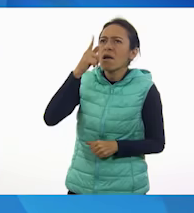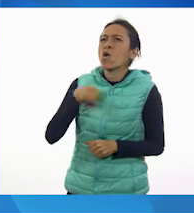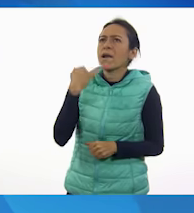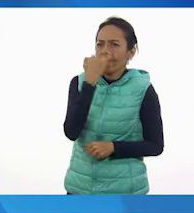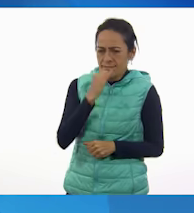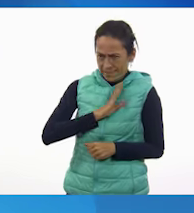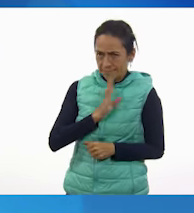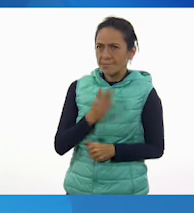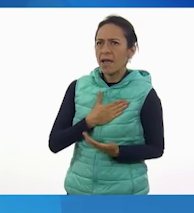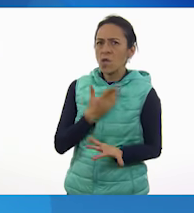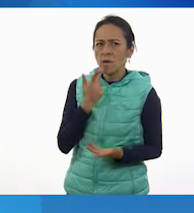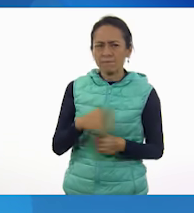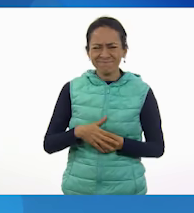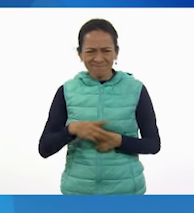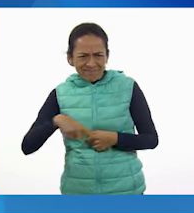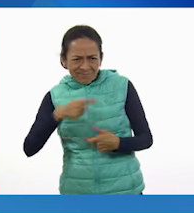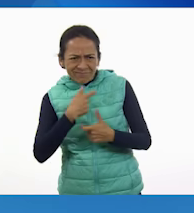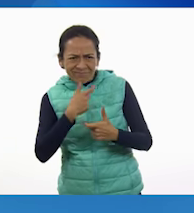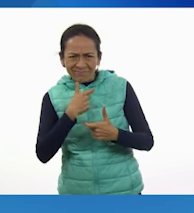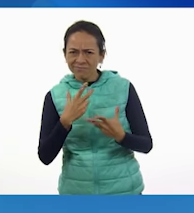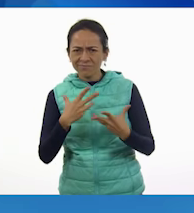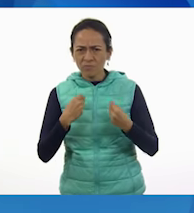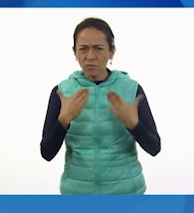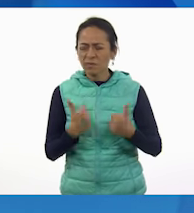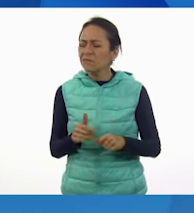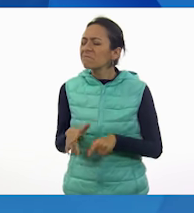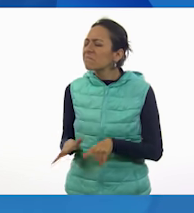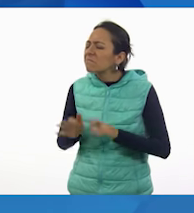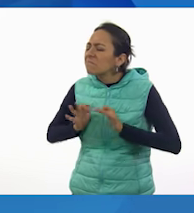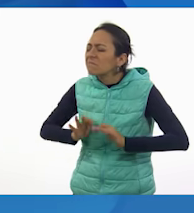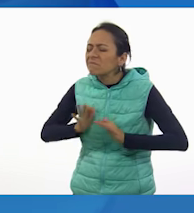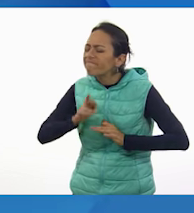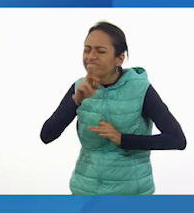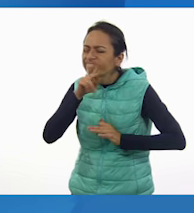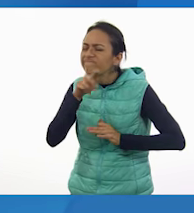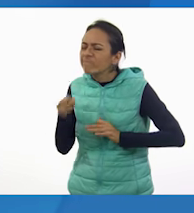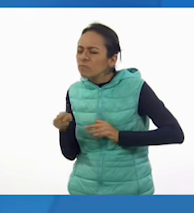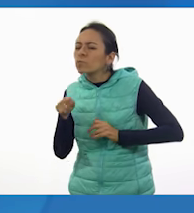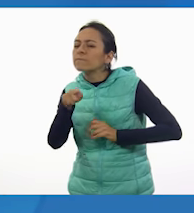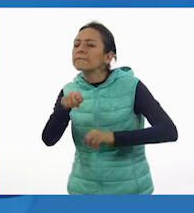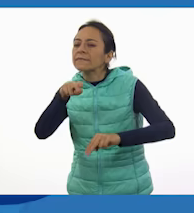risas. No te preocupes. Voy a sentarte a este lugar.